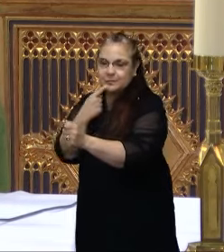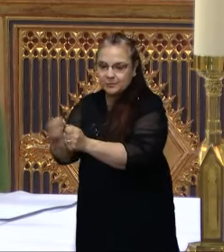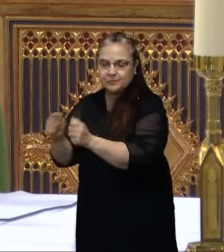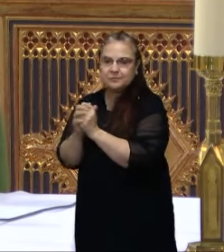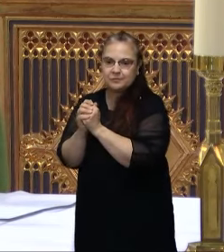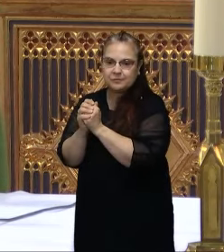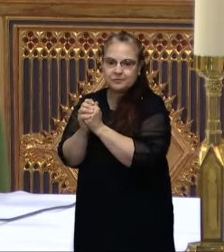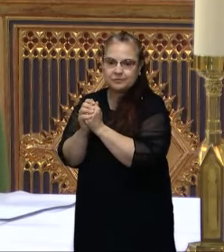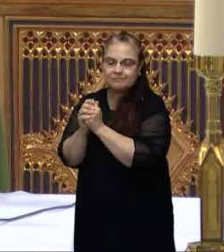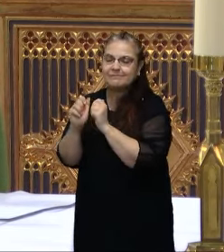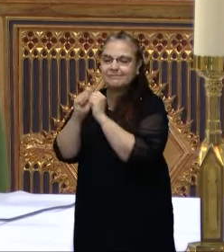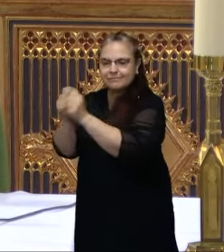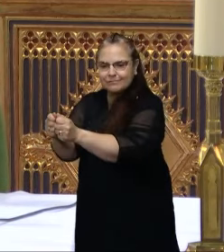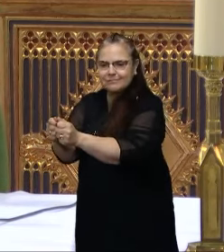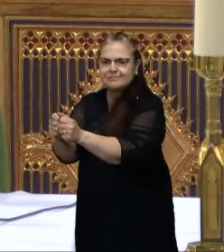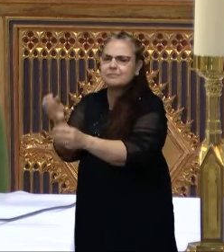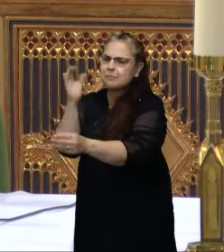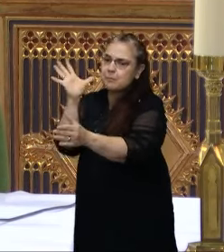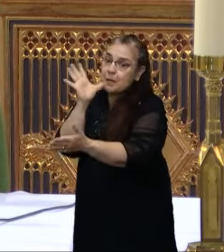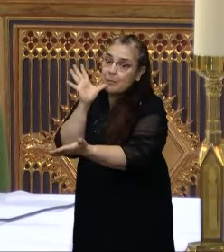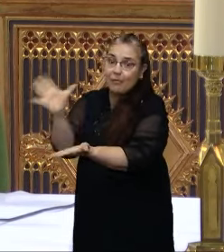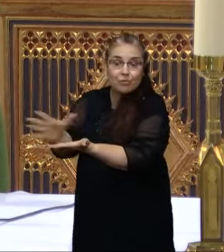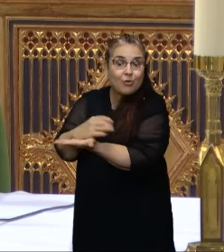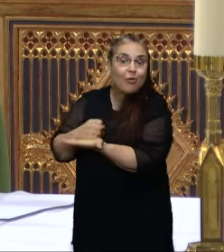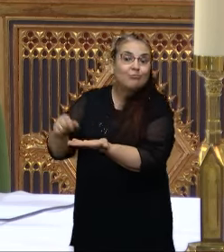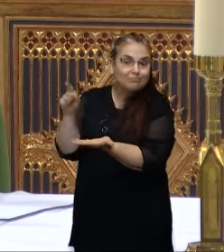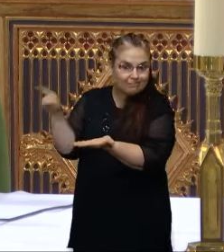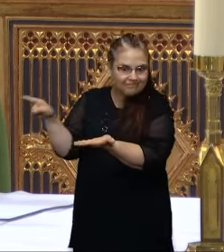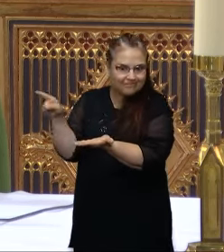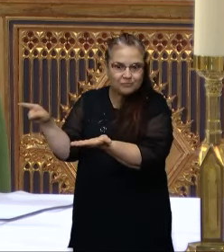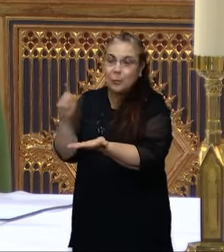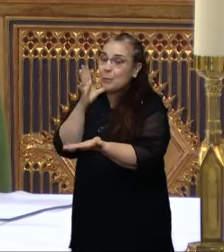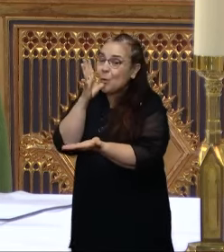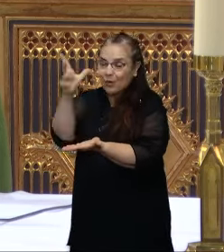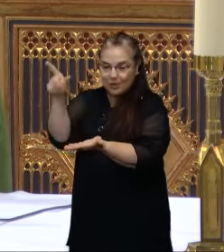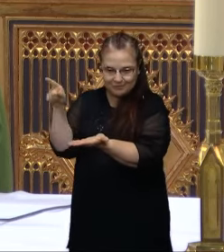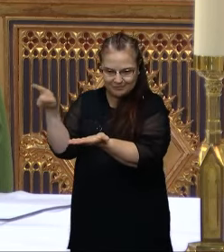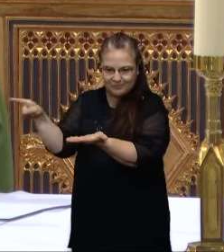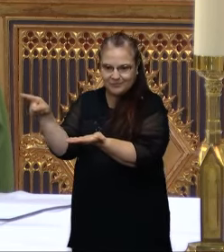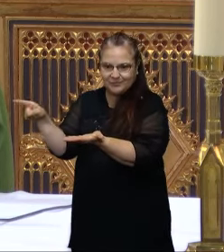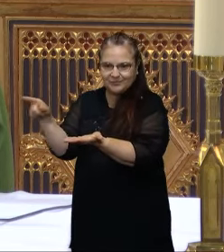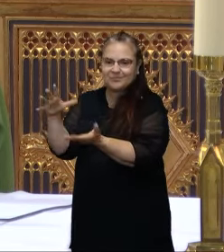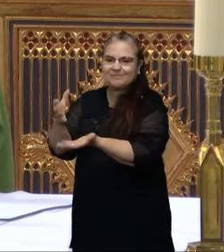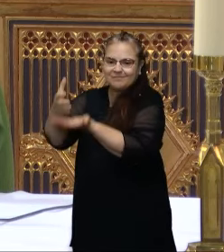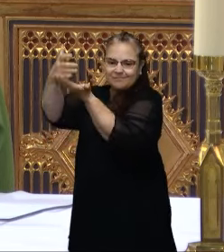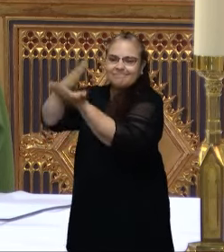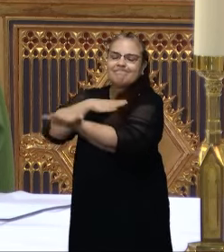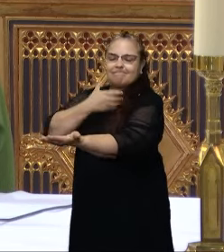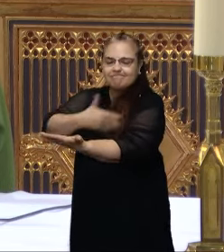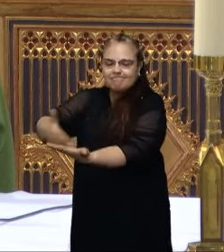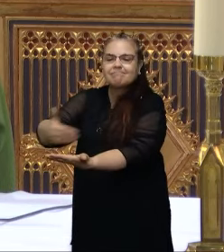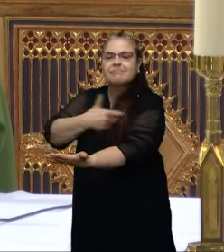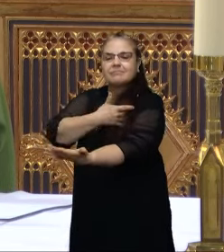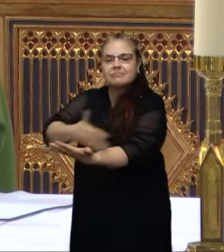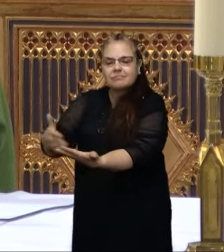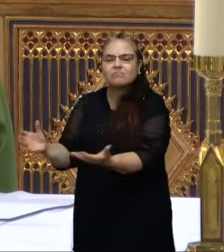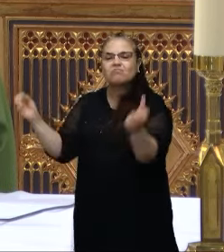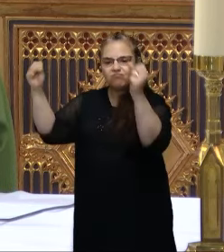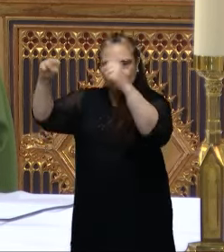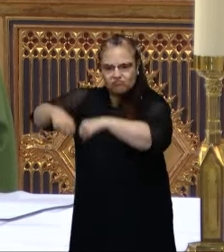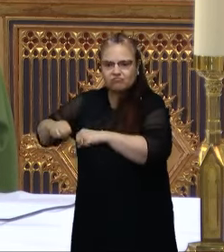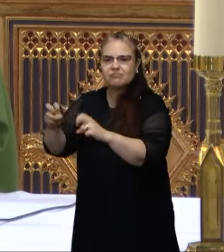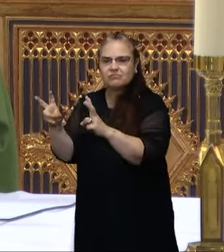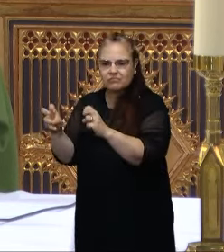diciendo: «Tomad y bebed todos de él, porque este es el cáliz de mi sangre, sangre